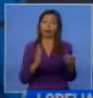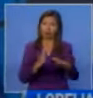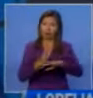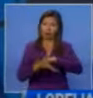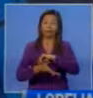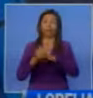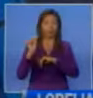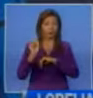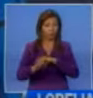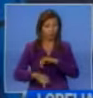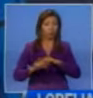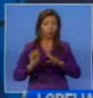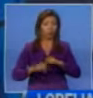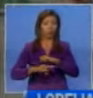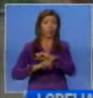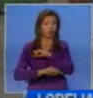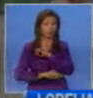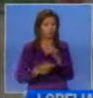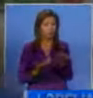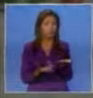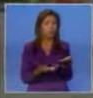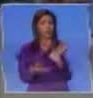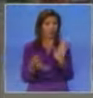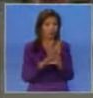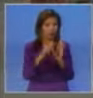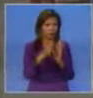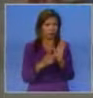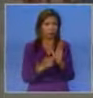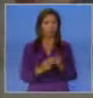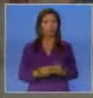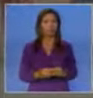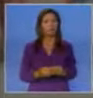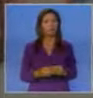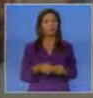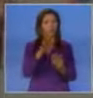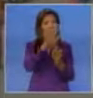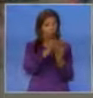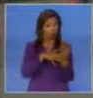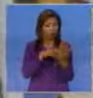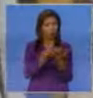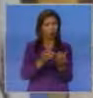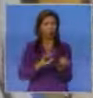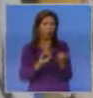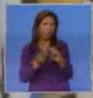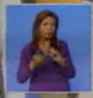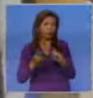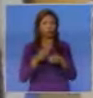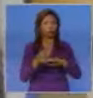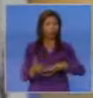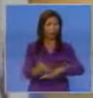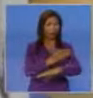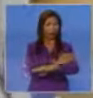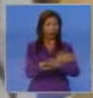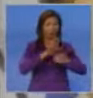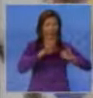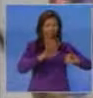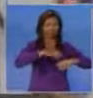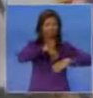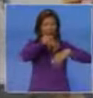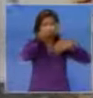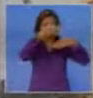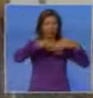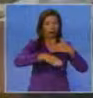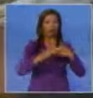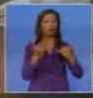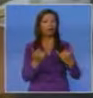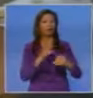que corresponden y que están marcadas en la ley. Eso del cambio de horario de ingreso de los alumnos el vespertino, que antes tenían que hacerlo a las 6 y ahora lo harán